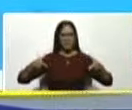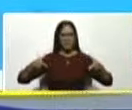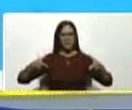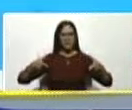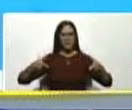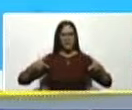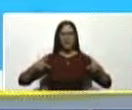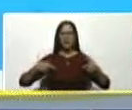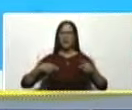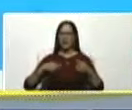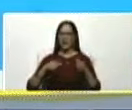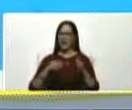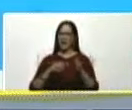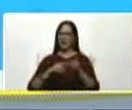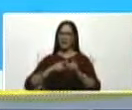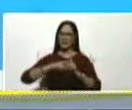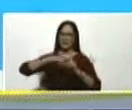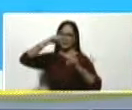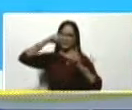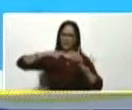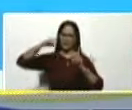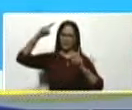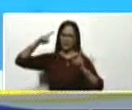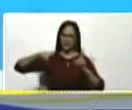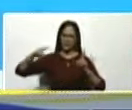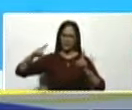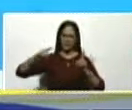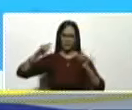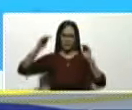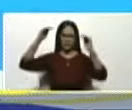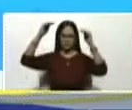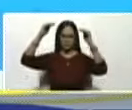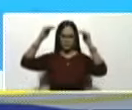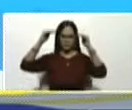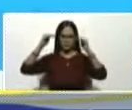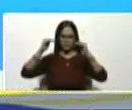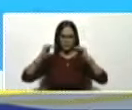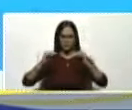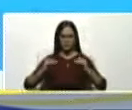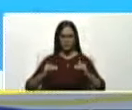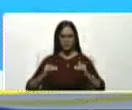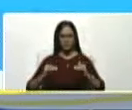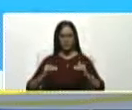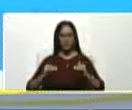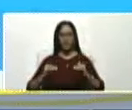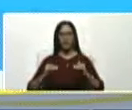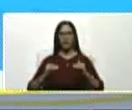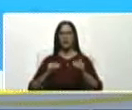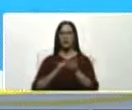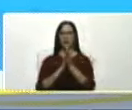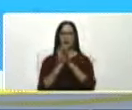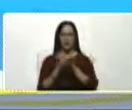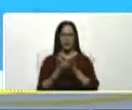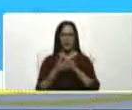La tendencia de desaceleración y derrota de la inflación, lo que está es